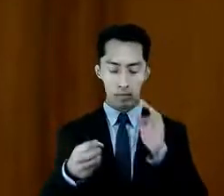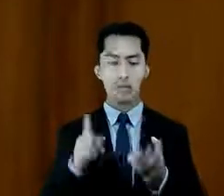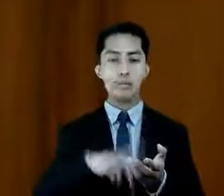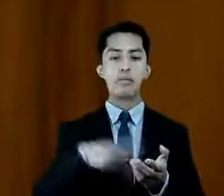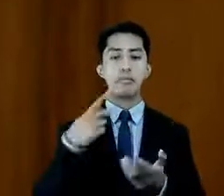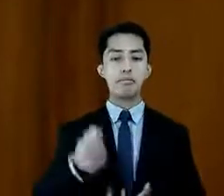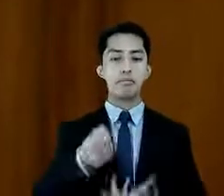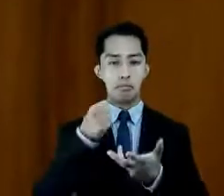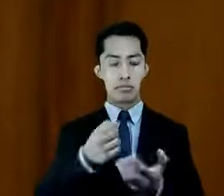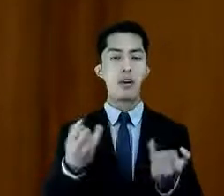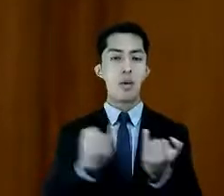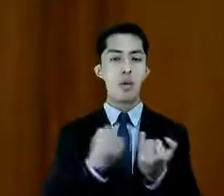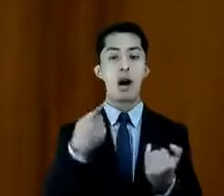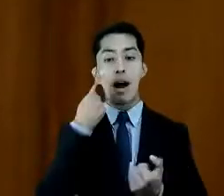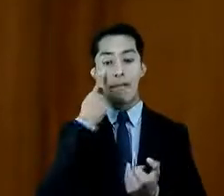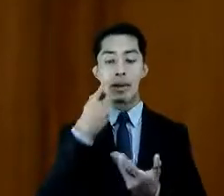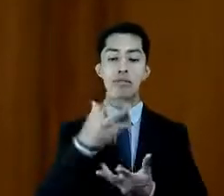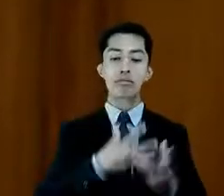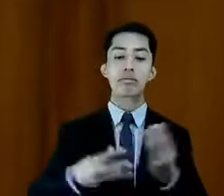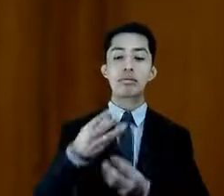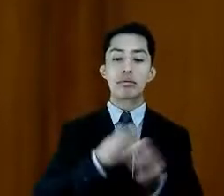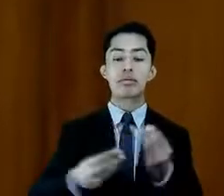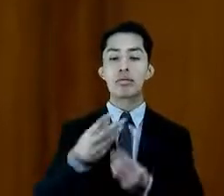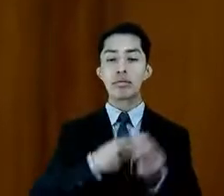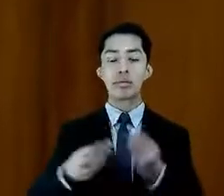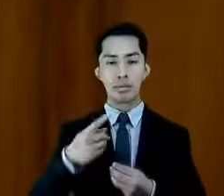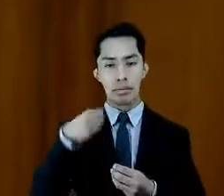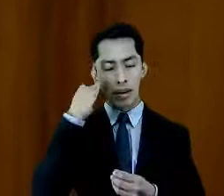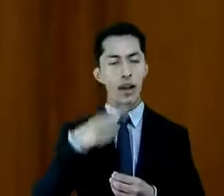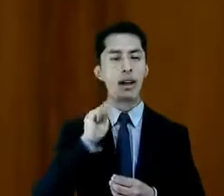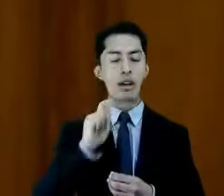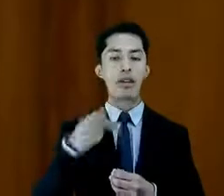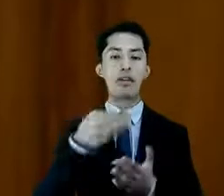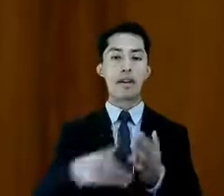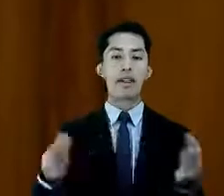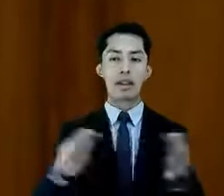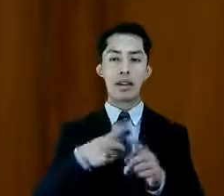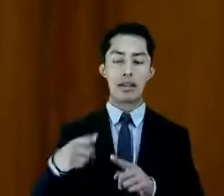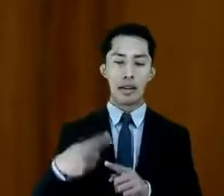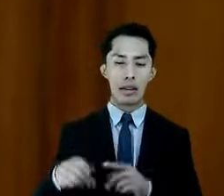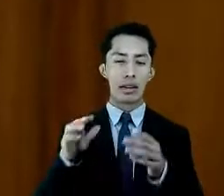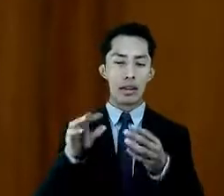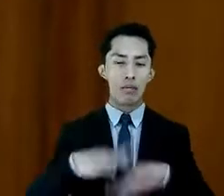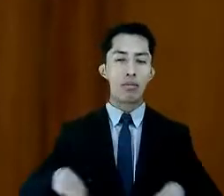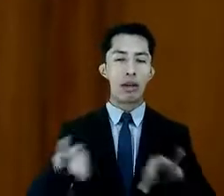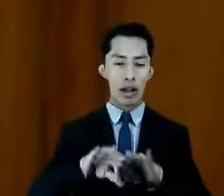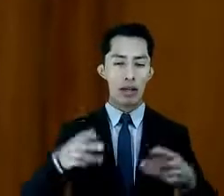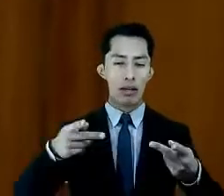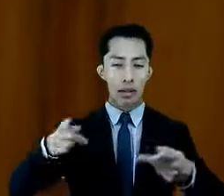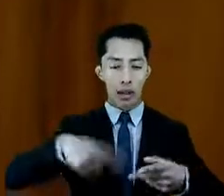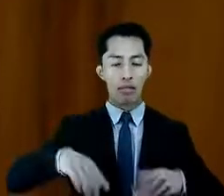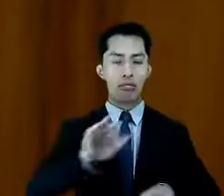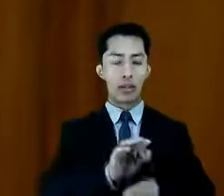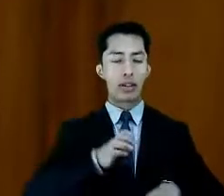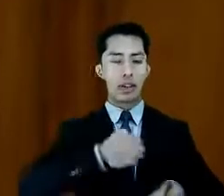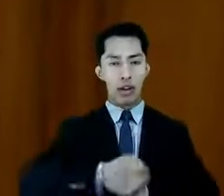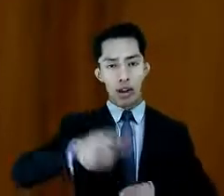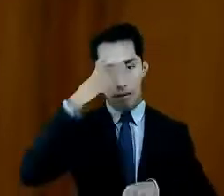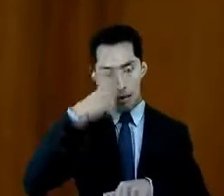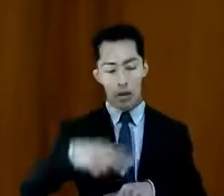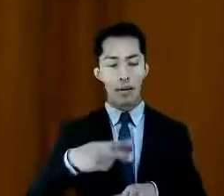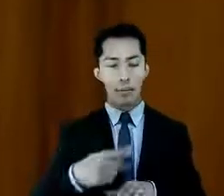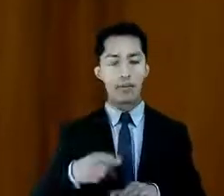así como su implementación orientada a satisfacer las necesidades más apremiantes de los mexiquenses, en